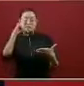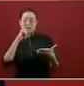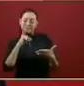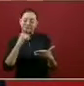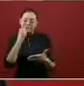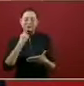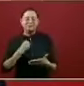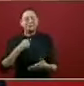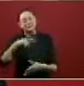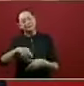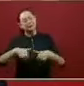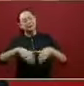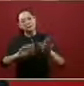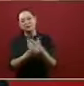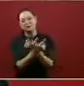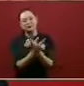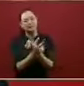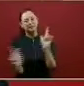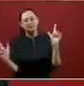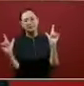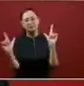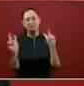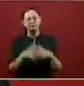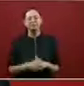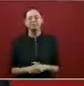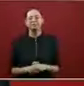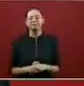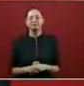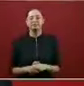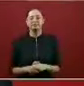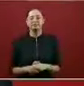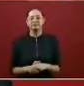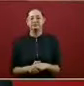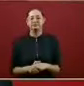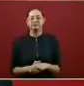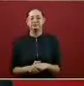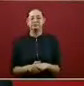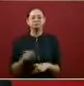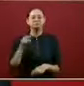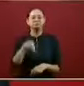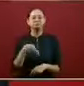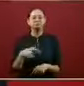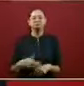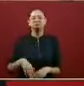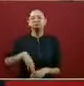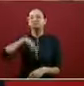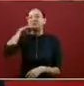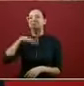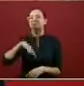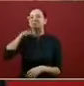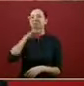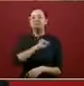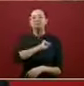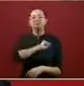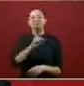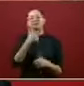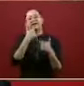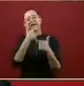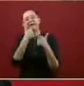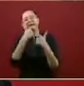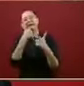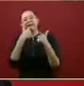delincuente, que salen hasta riéndose,